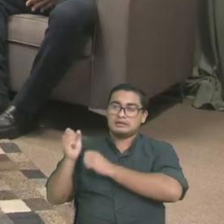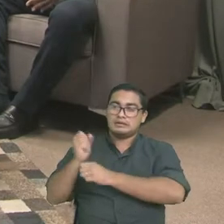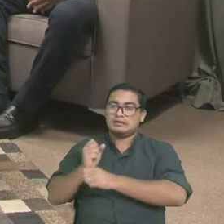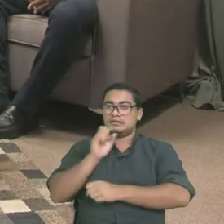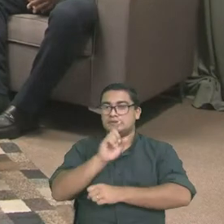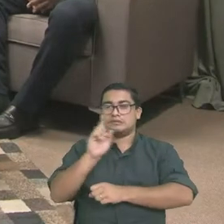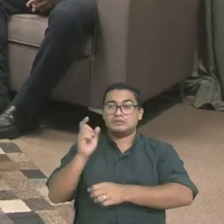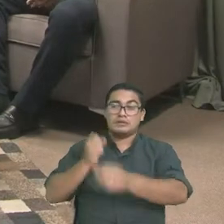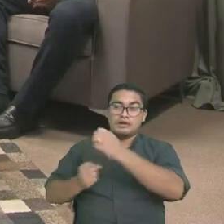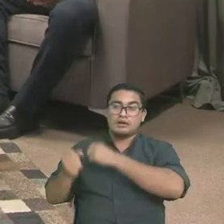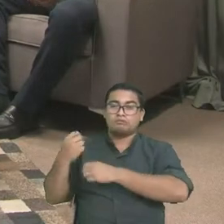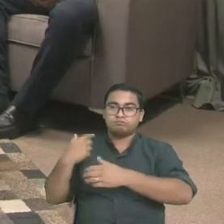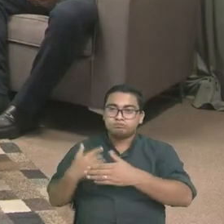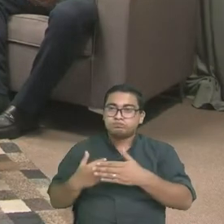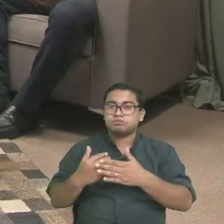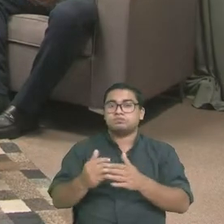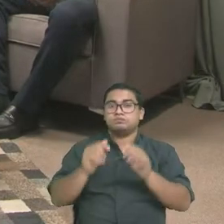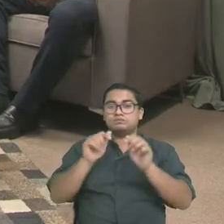fue